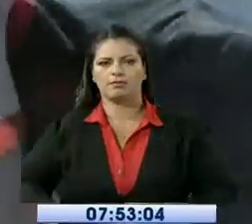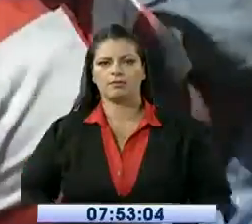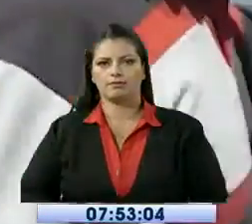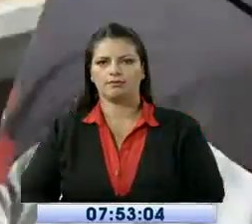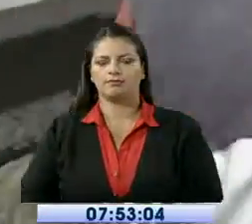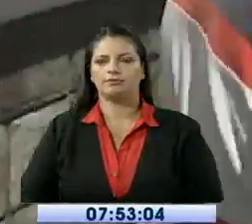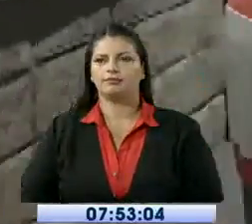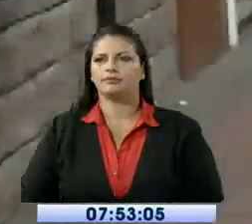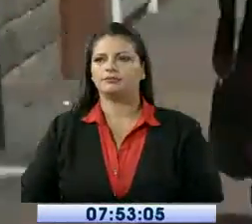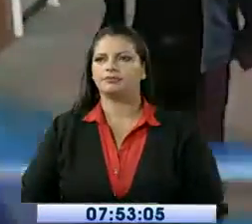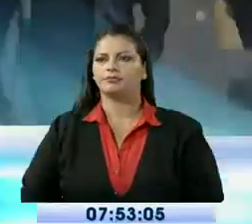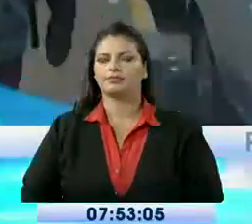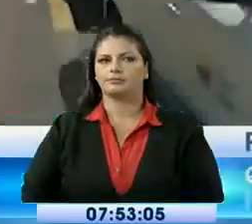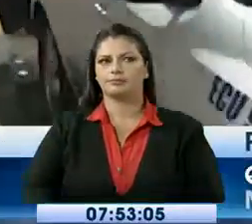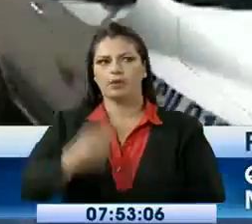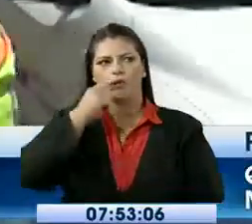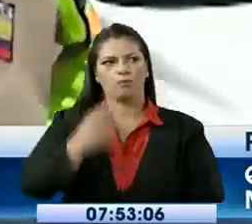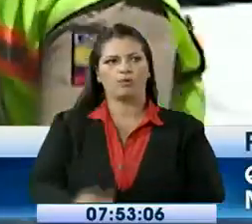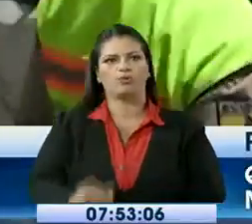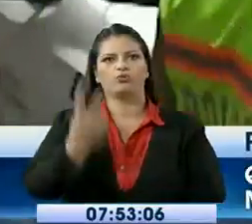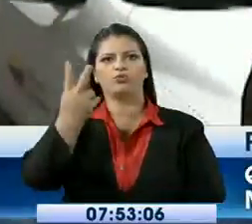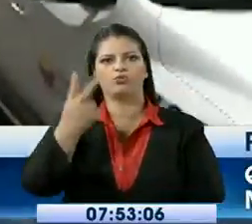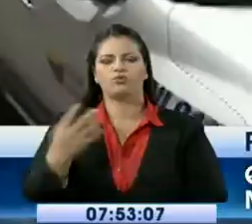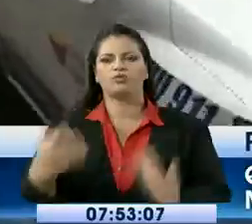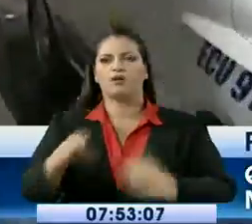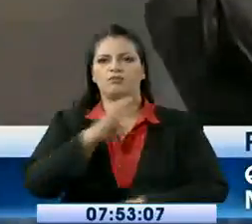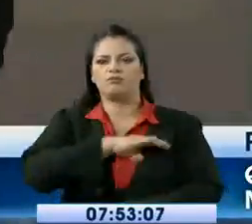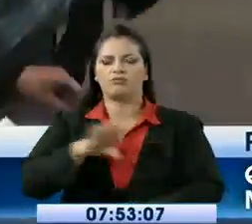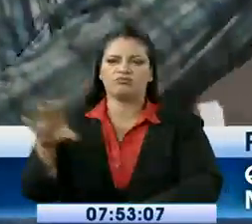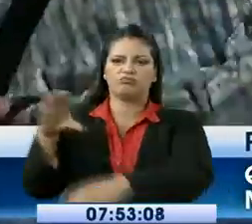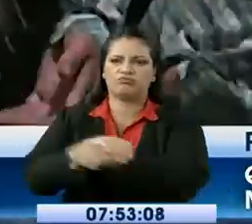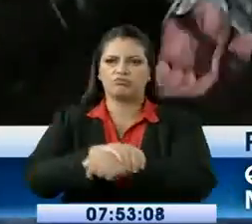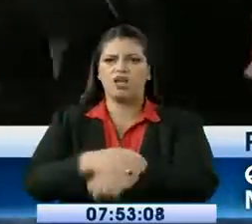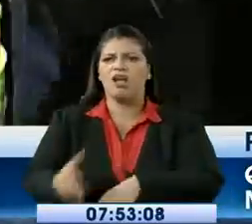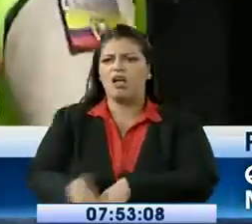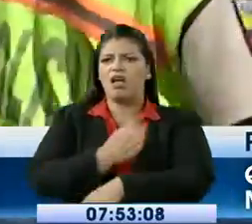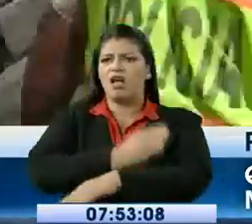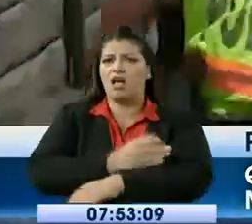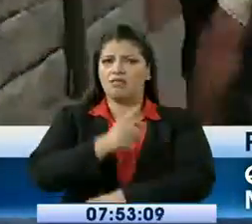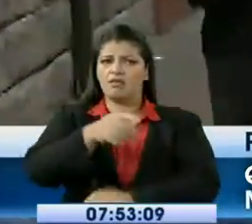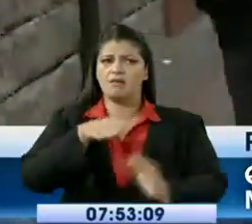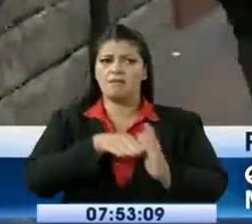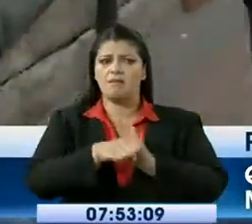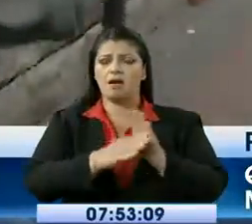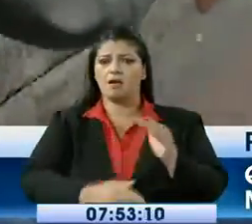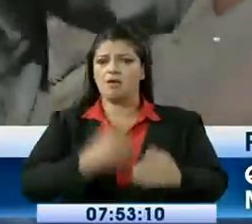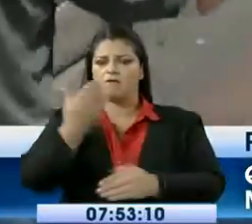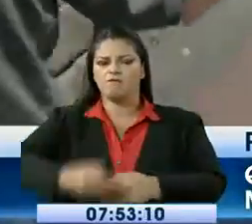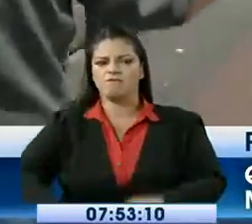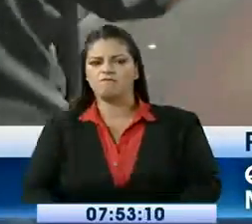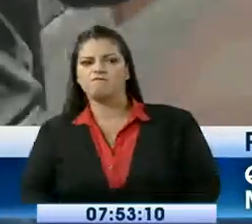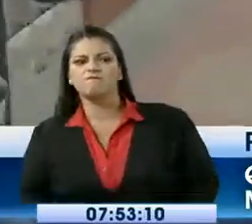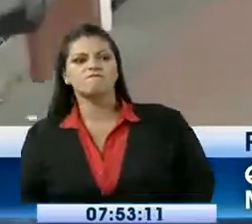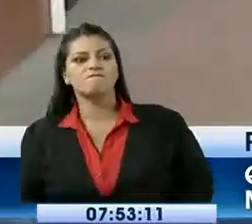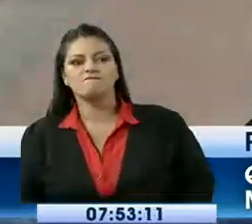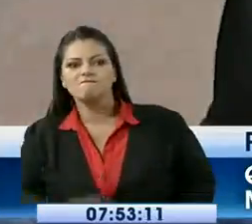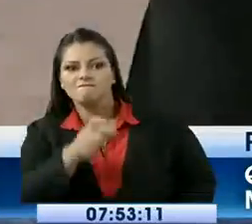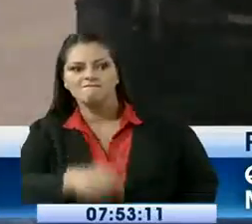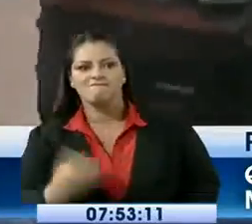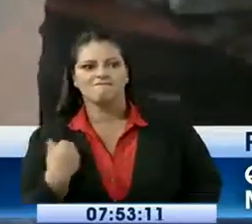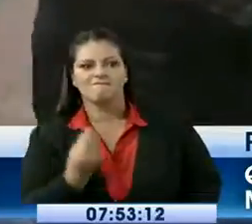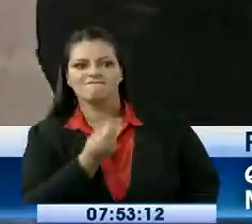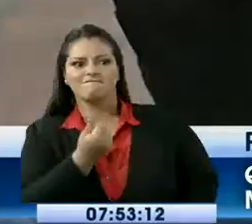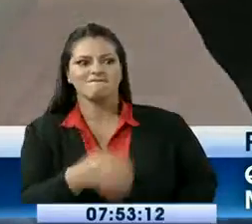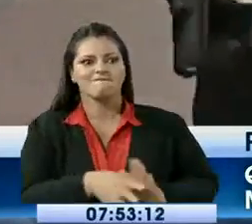Estos dos sujetos fueron capturados tras perpetrar un asalto a mano armada en las afueras de una entidad bancaria al norte de Riobamba, con la